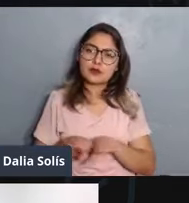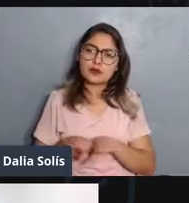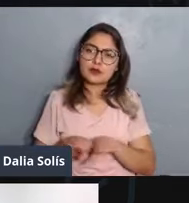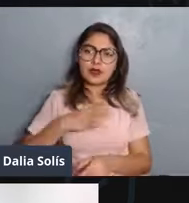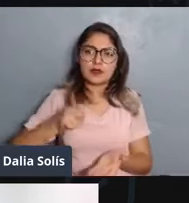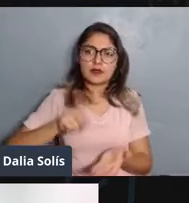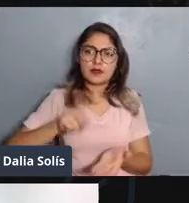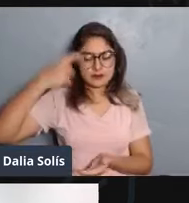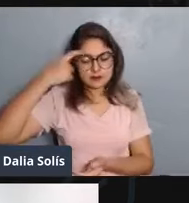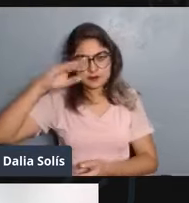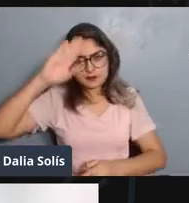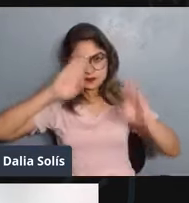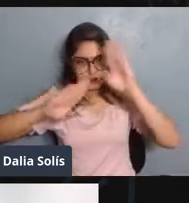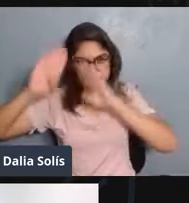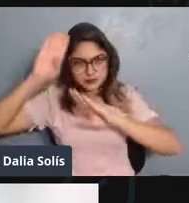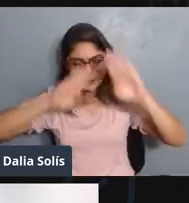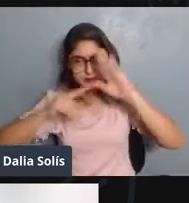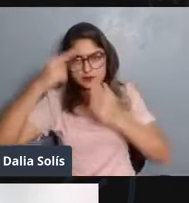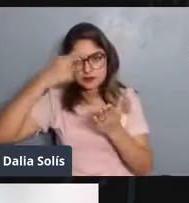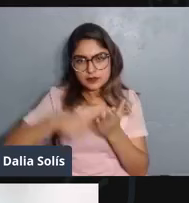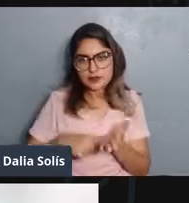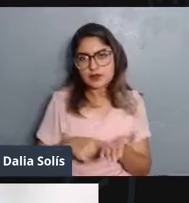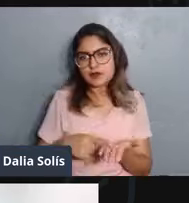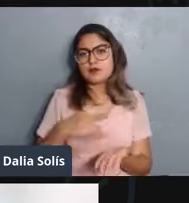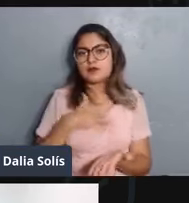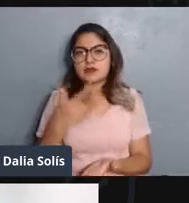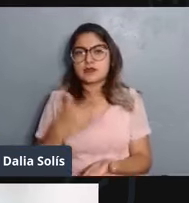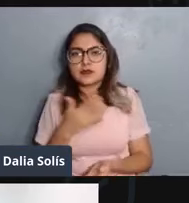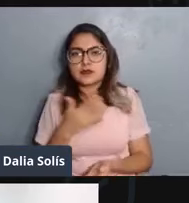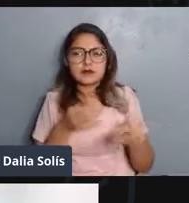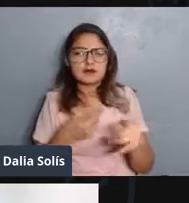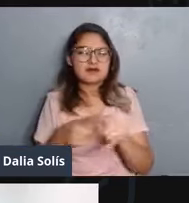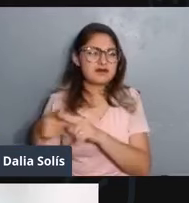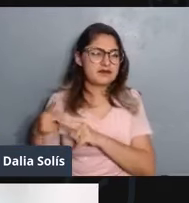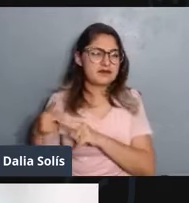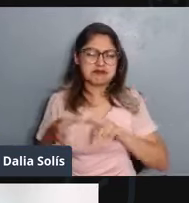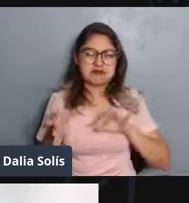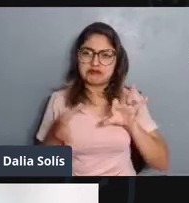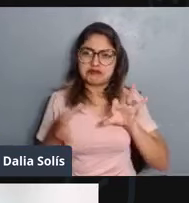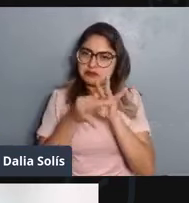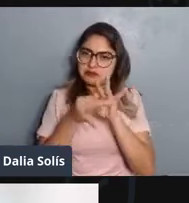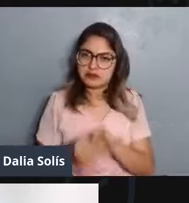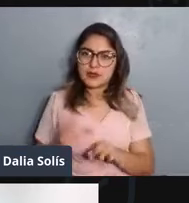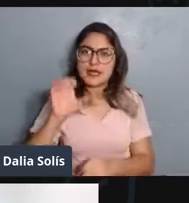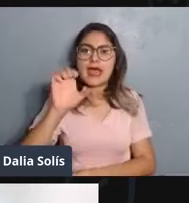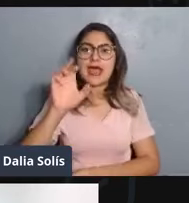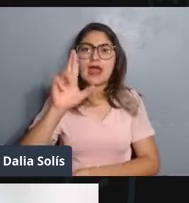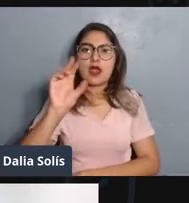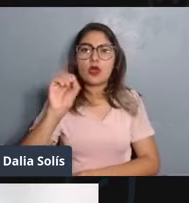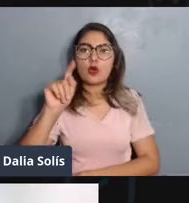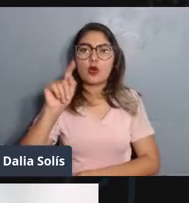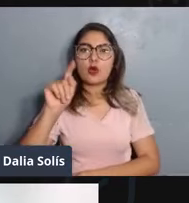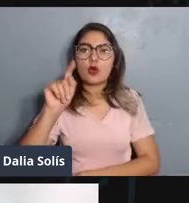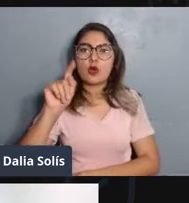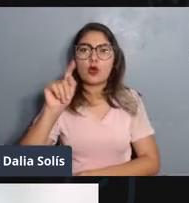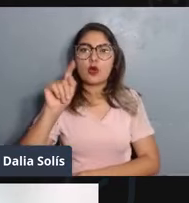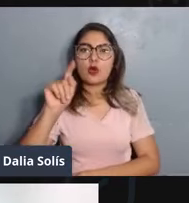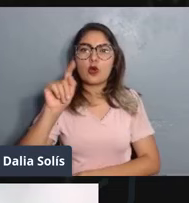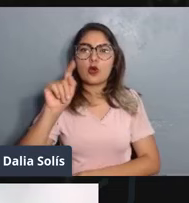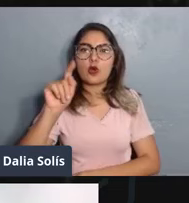cosas. ¿Y de qué depende también que tengamos la sexualidad de una manera diferente a la de otra persona? Bueno, pues